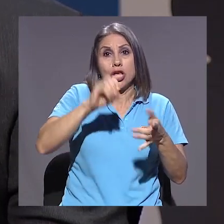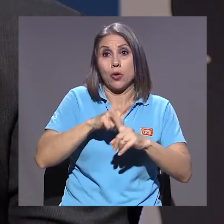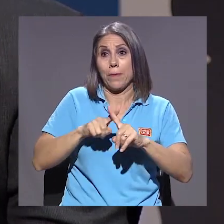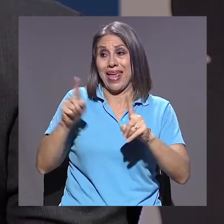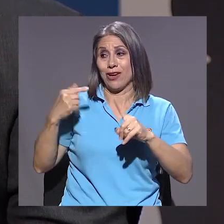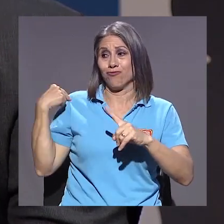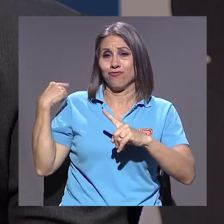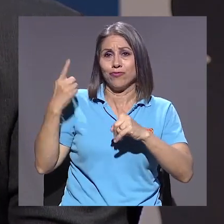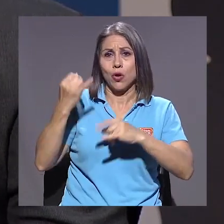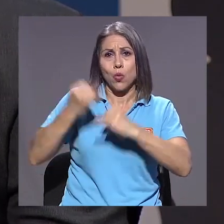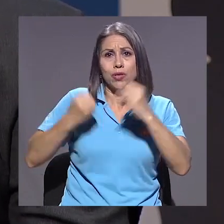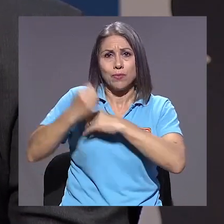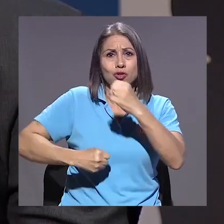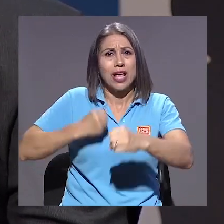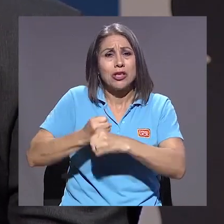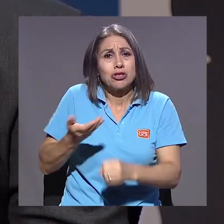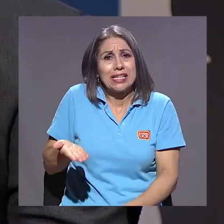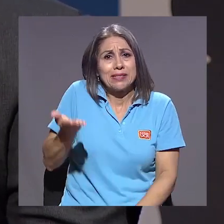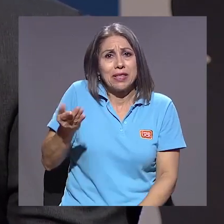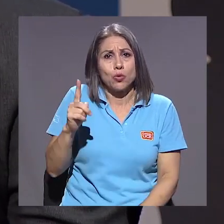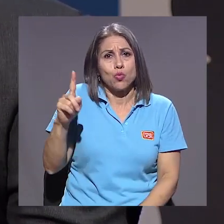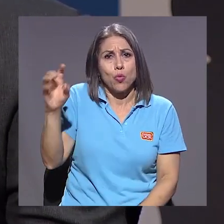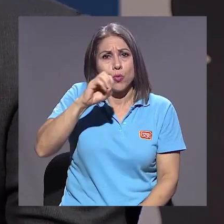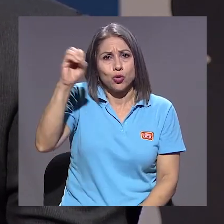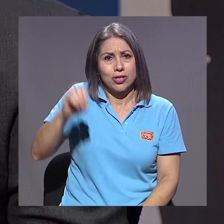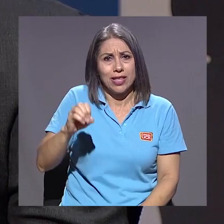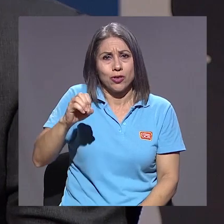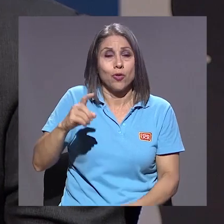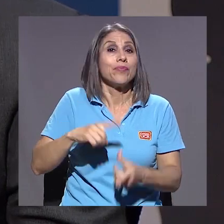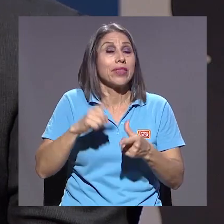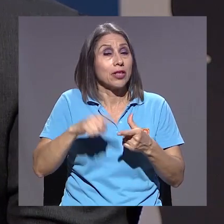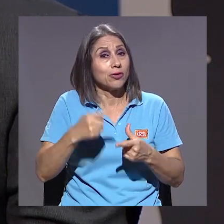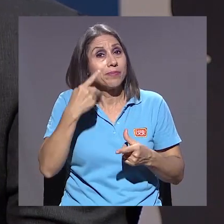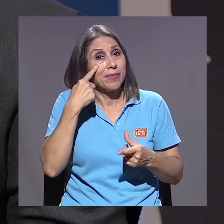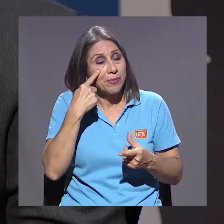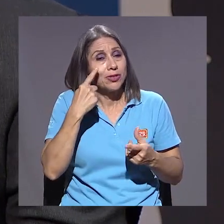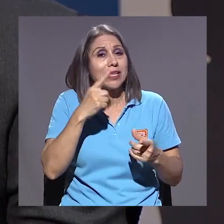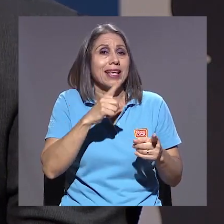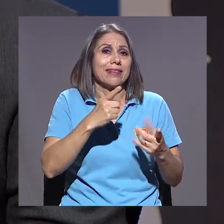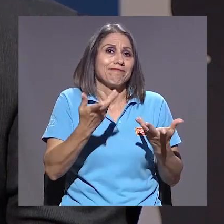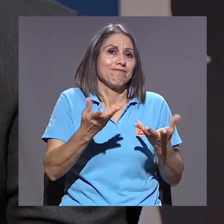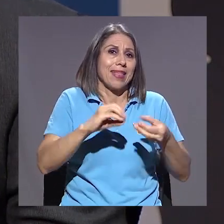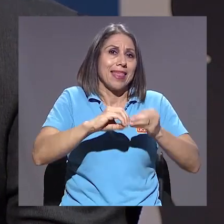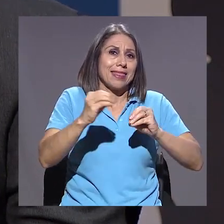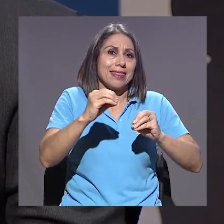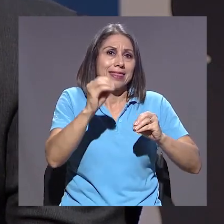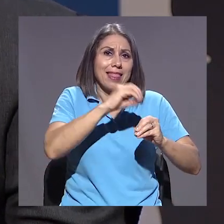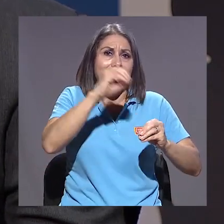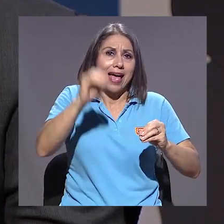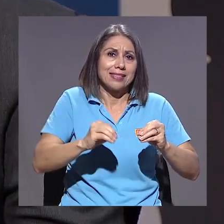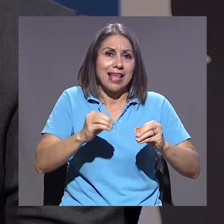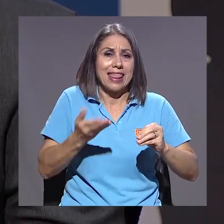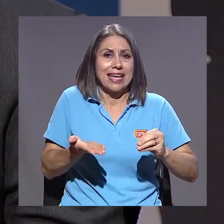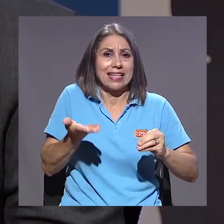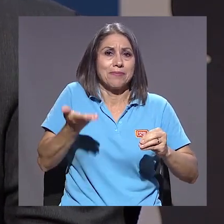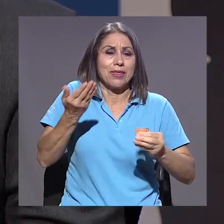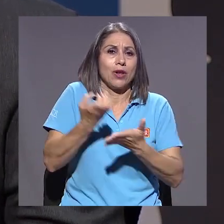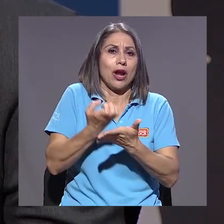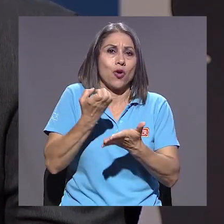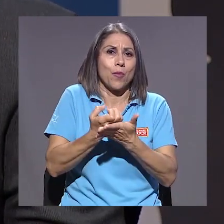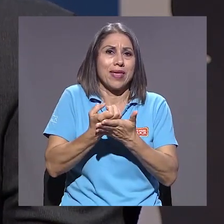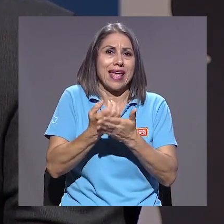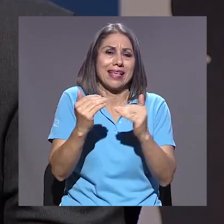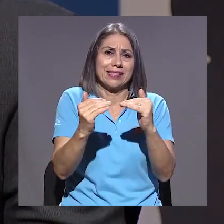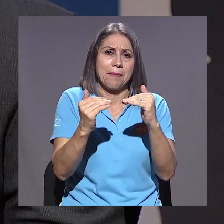Ahí se juntan varios elementos, y la tasa de crecimiento de la economía es relativamente bajo, tiene que ser más de 4% para